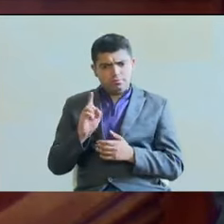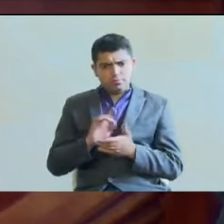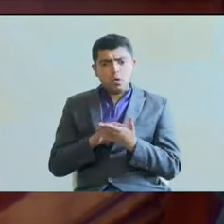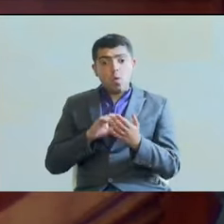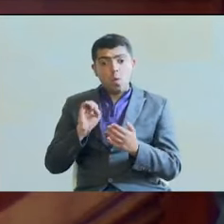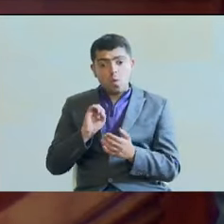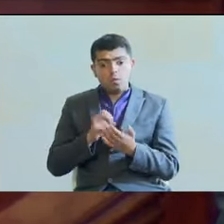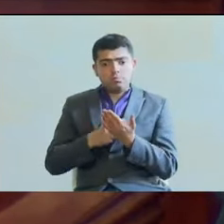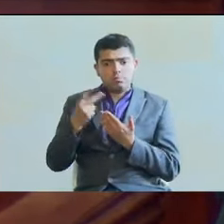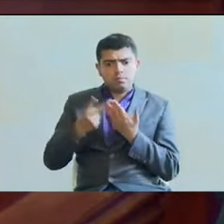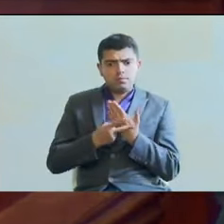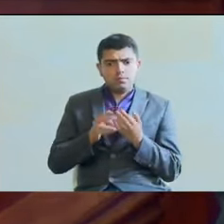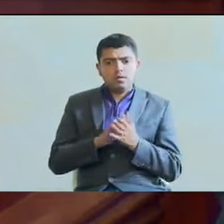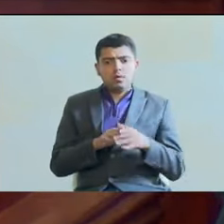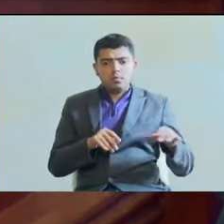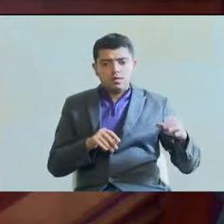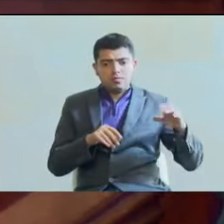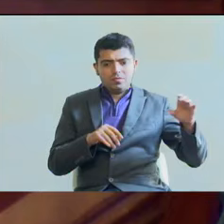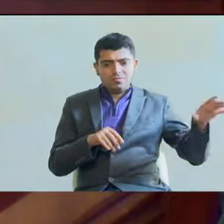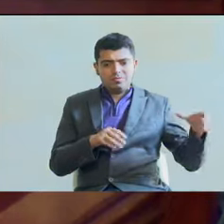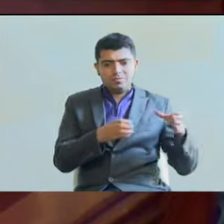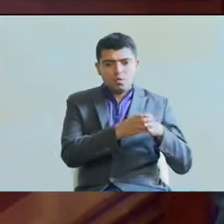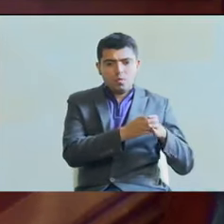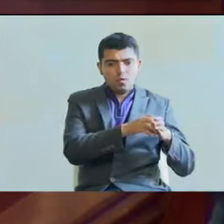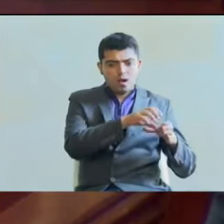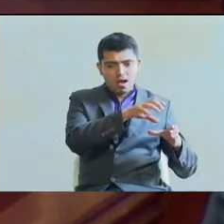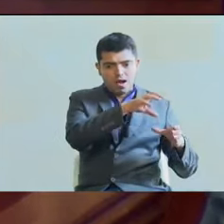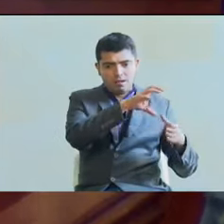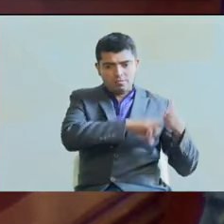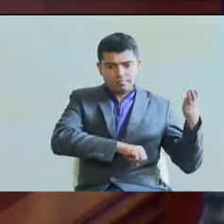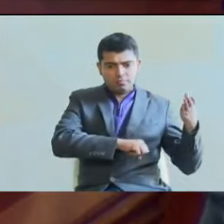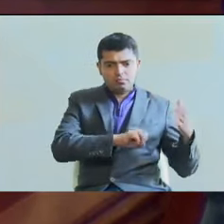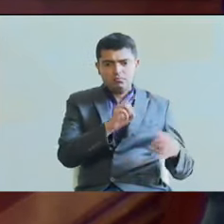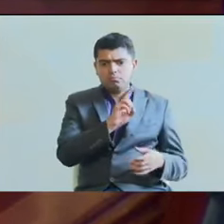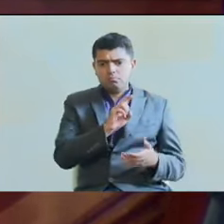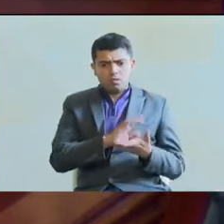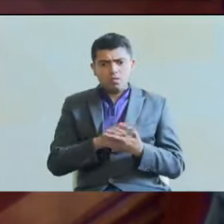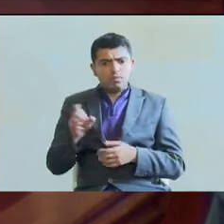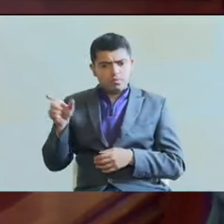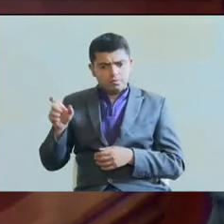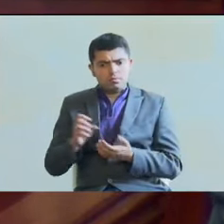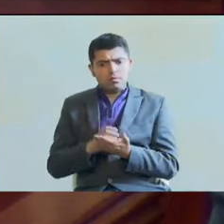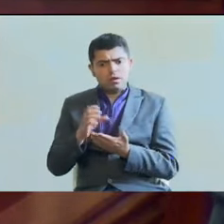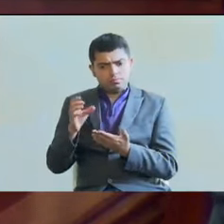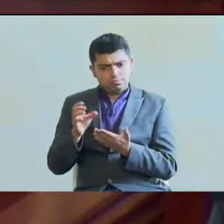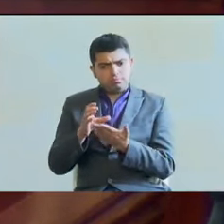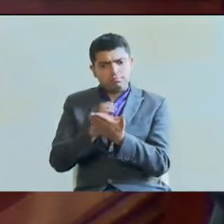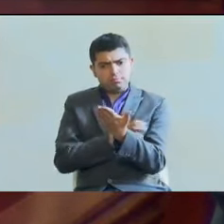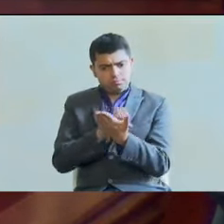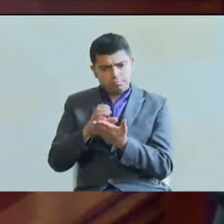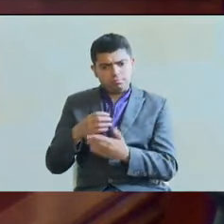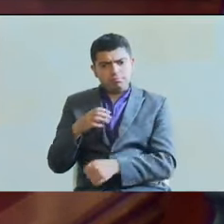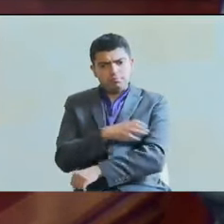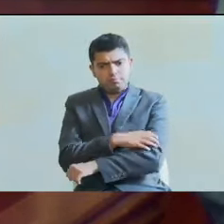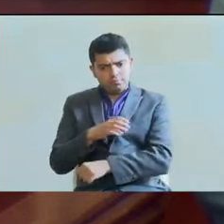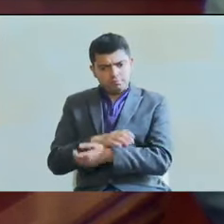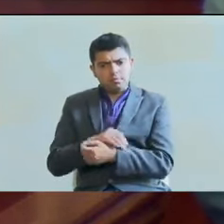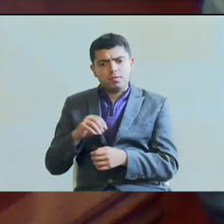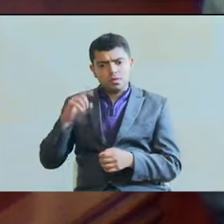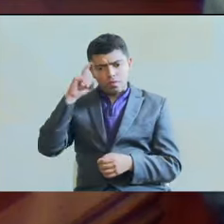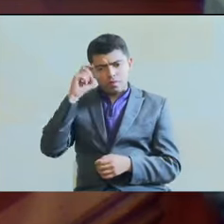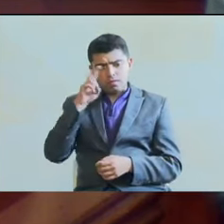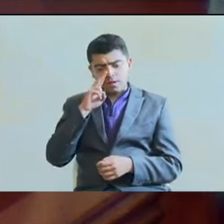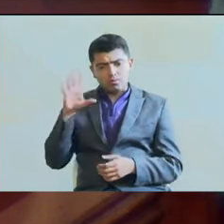para quitarle a nadie nada el que tenga la Competencia certificada por el gobierno nacional podrá hacer los